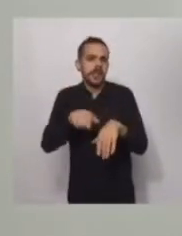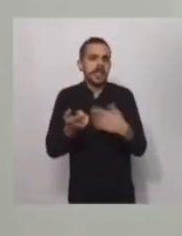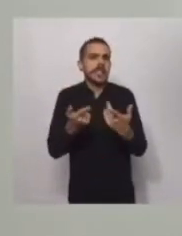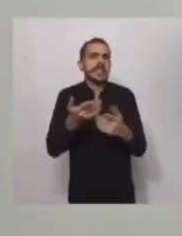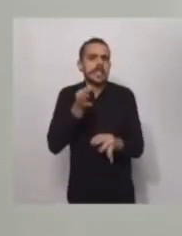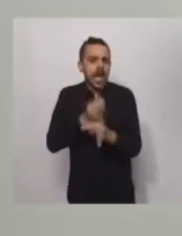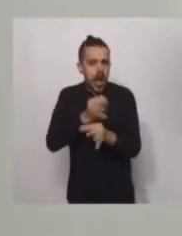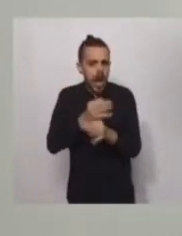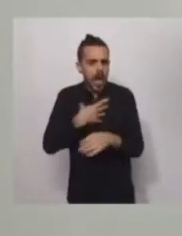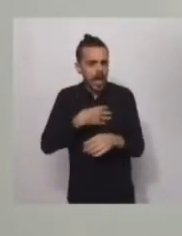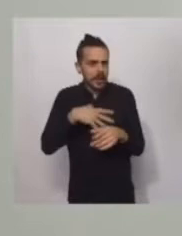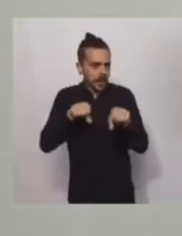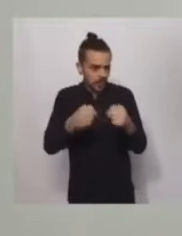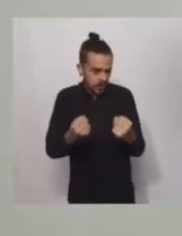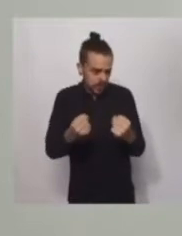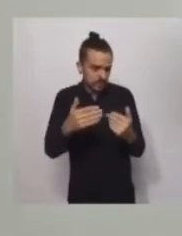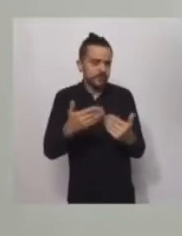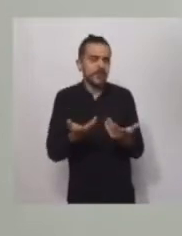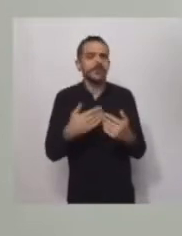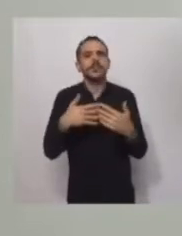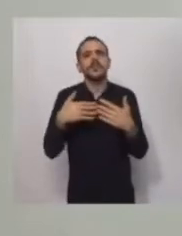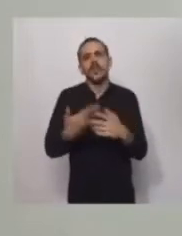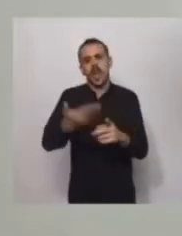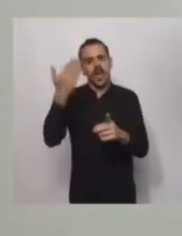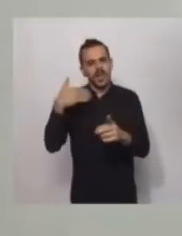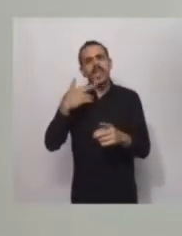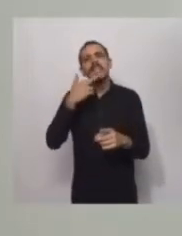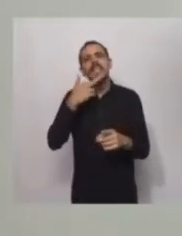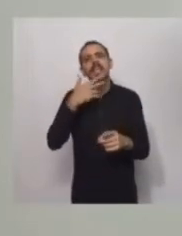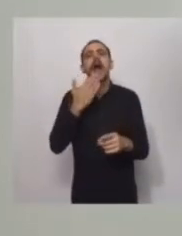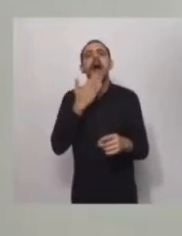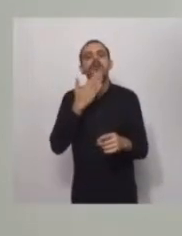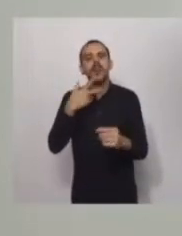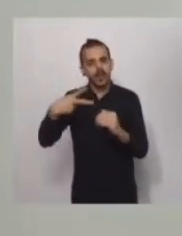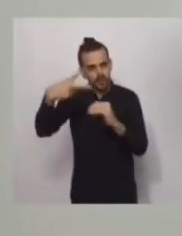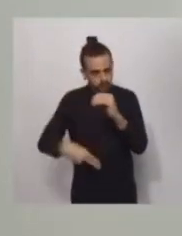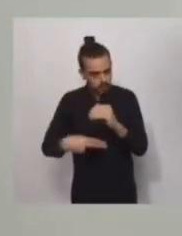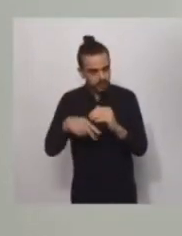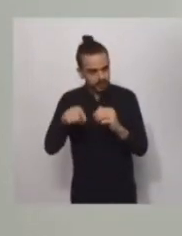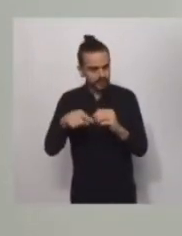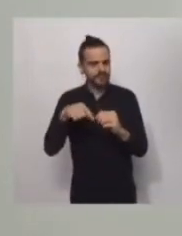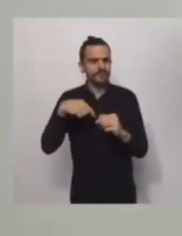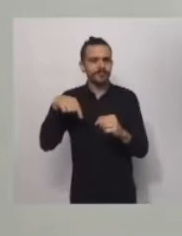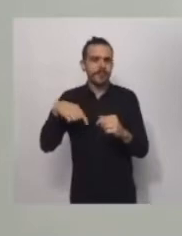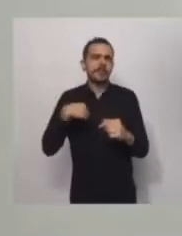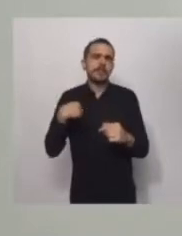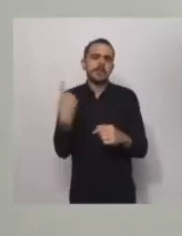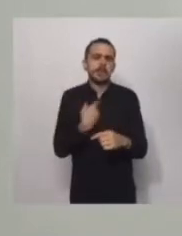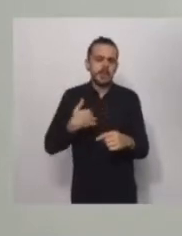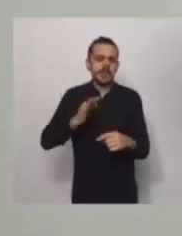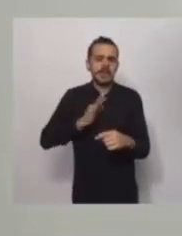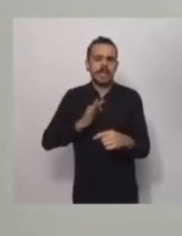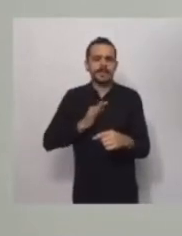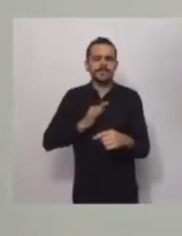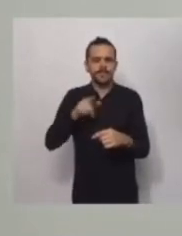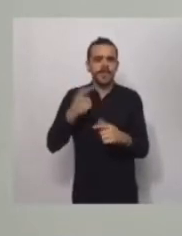otro programa fuerte que siempre fue muy territorial y hoy estamos empezando a darle forma para que sea también de manera virtual. También estamos